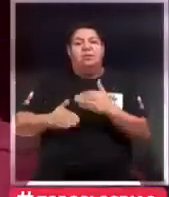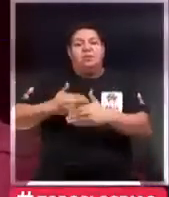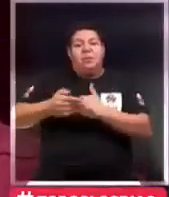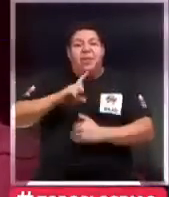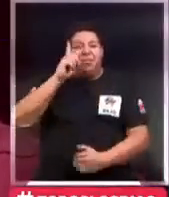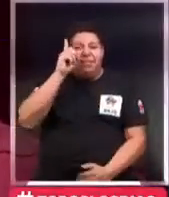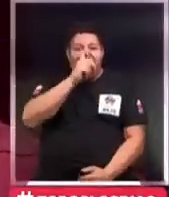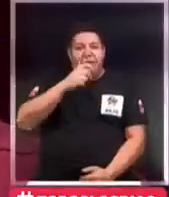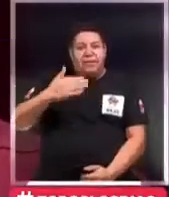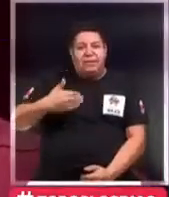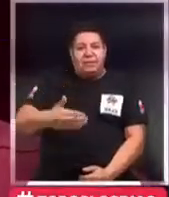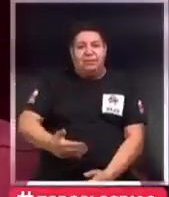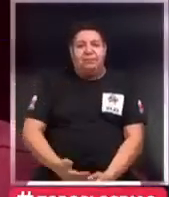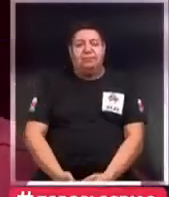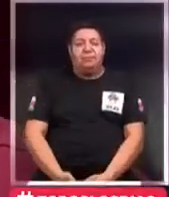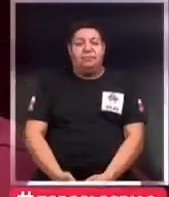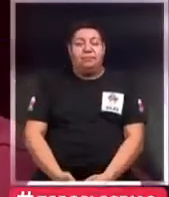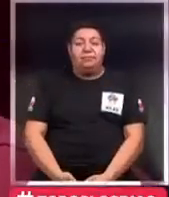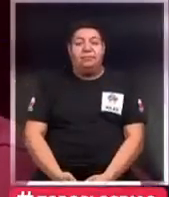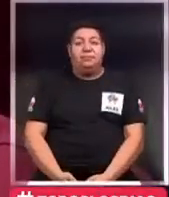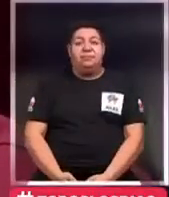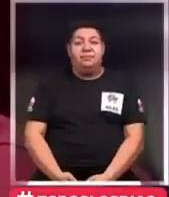difícil pensar